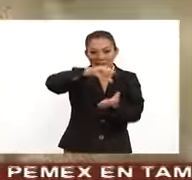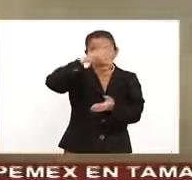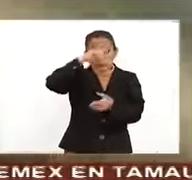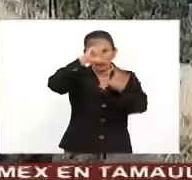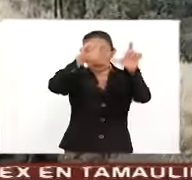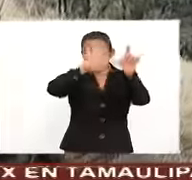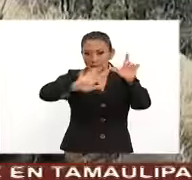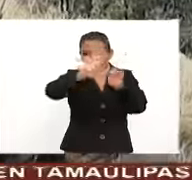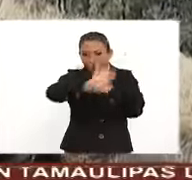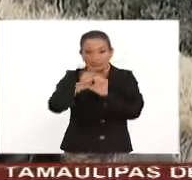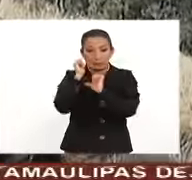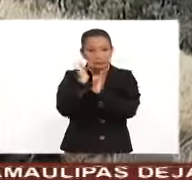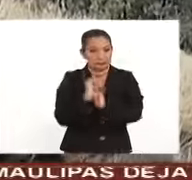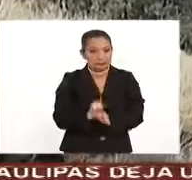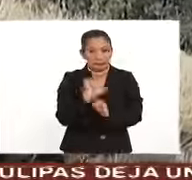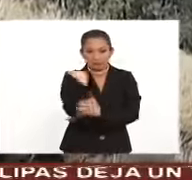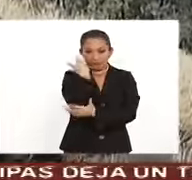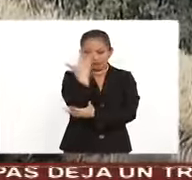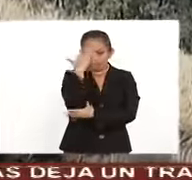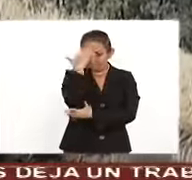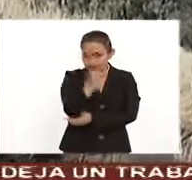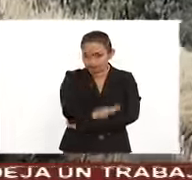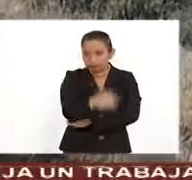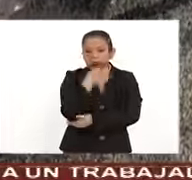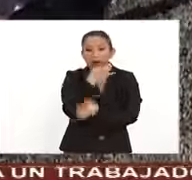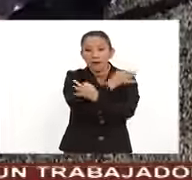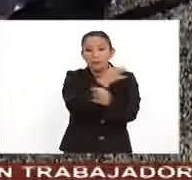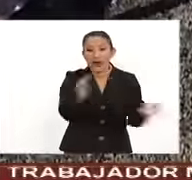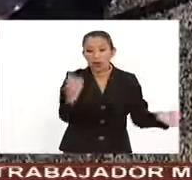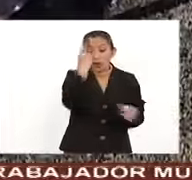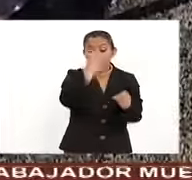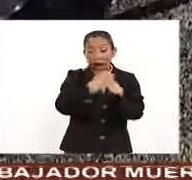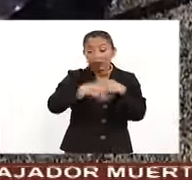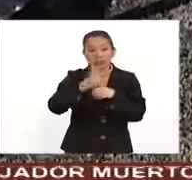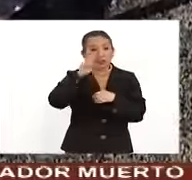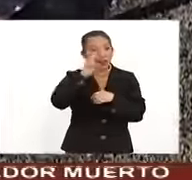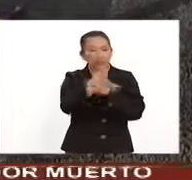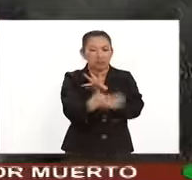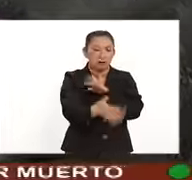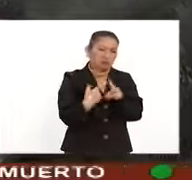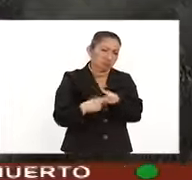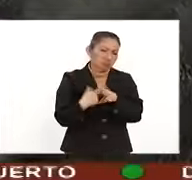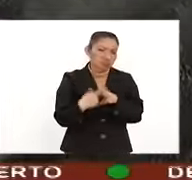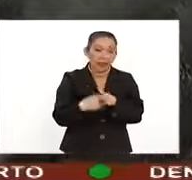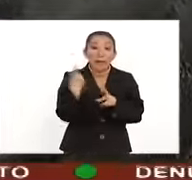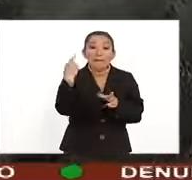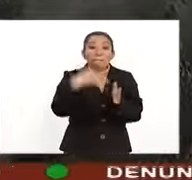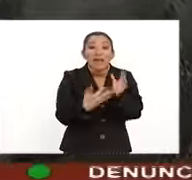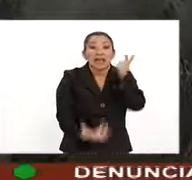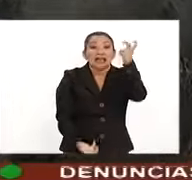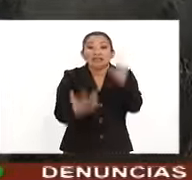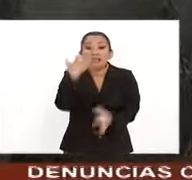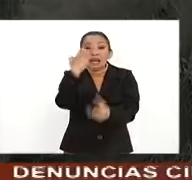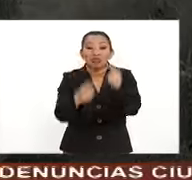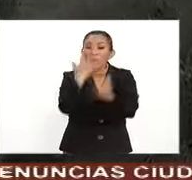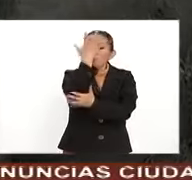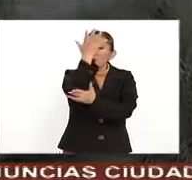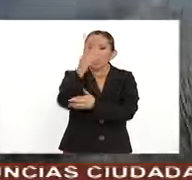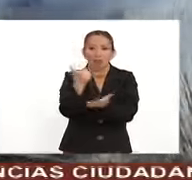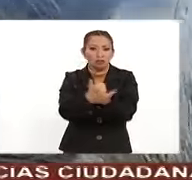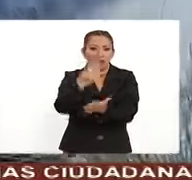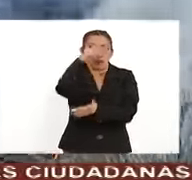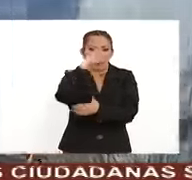país. Las autoridades forestales del país informan que en un año se registran en promedio tan solo 1000 incendios en los bosques del